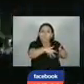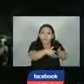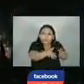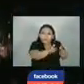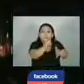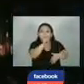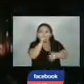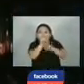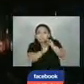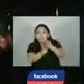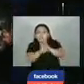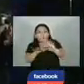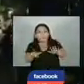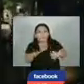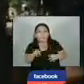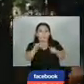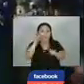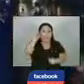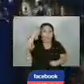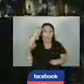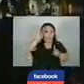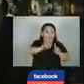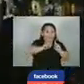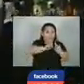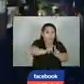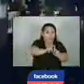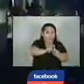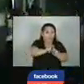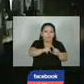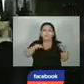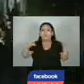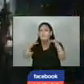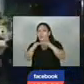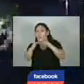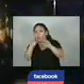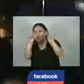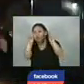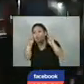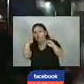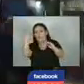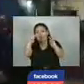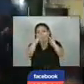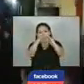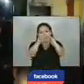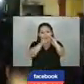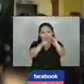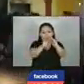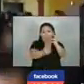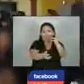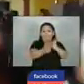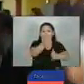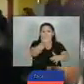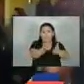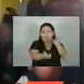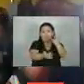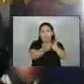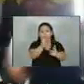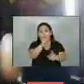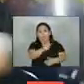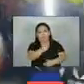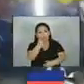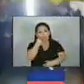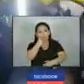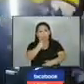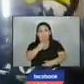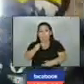sin una acompañante el tema mismo de lo del incendio que que continúa pues dando sus